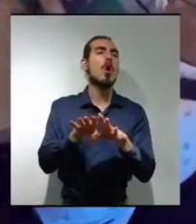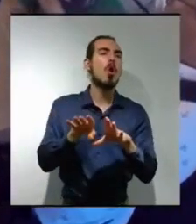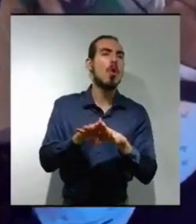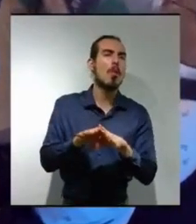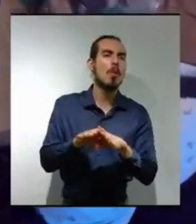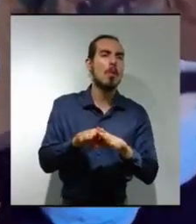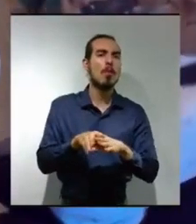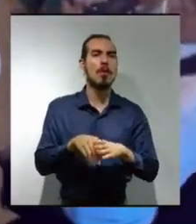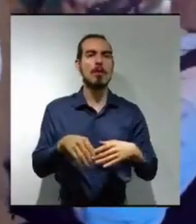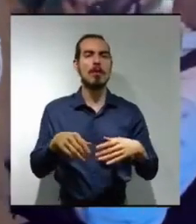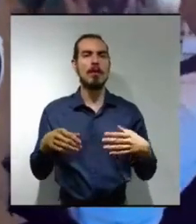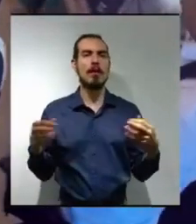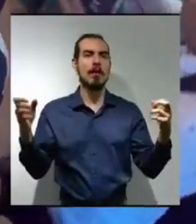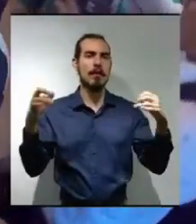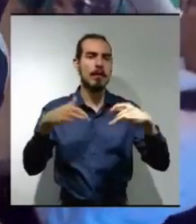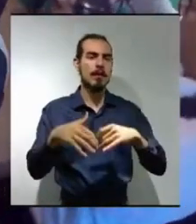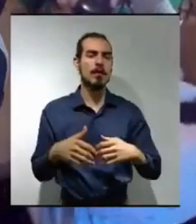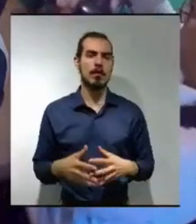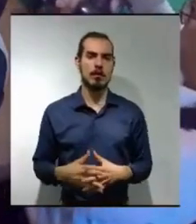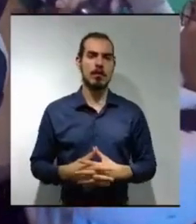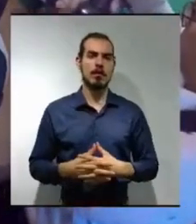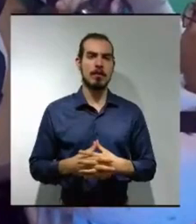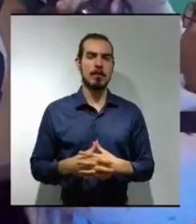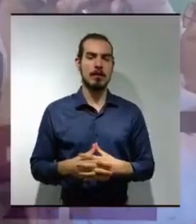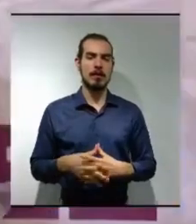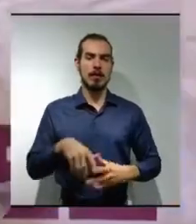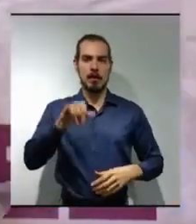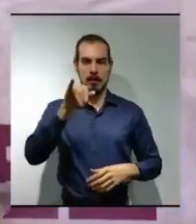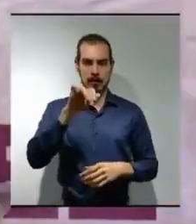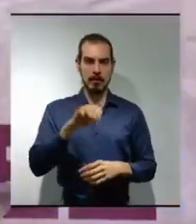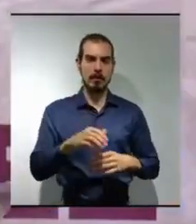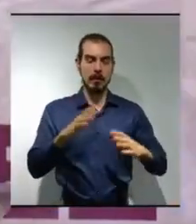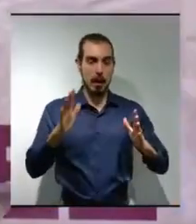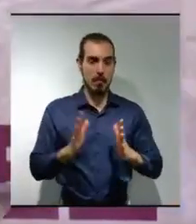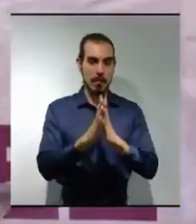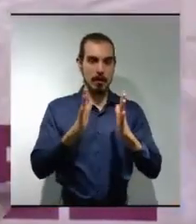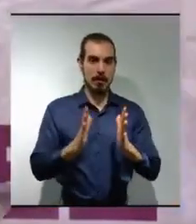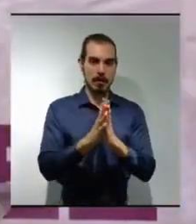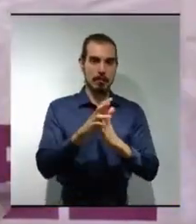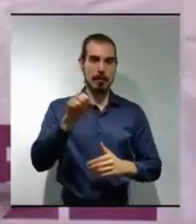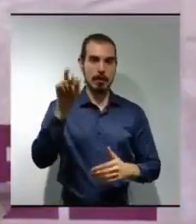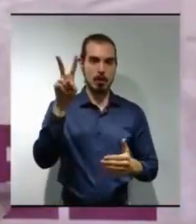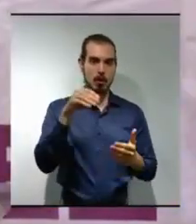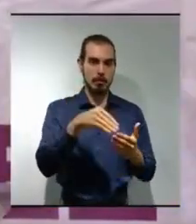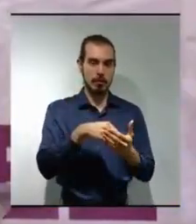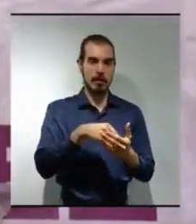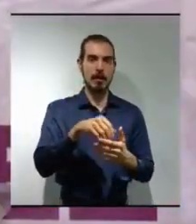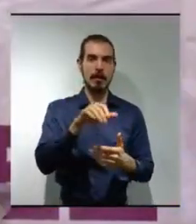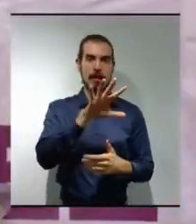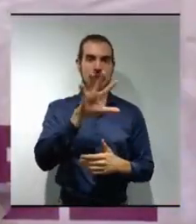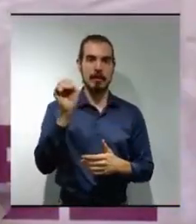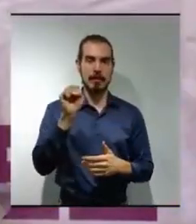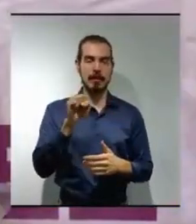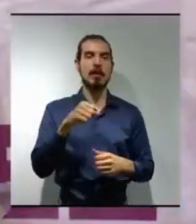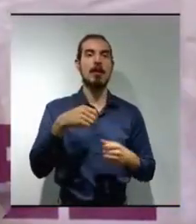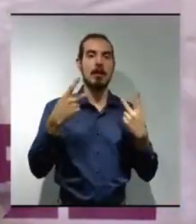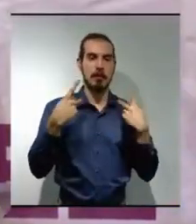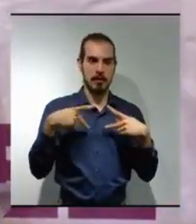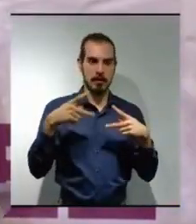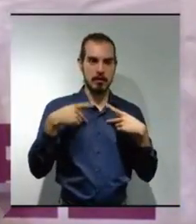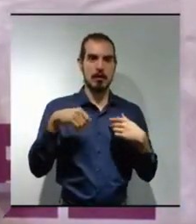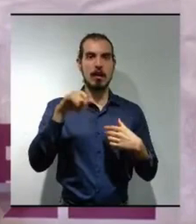acercamientos. Sí, bueno, hemos contado con la participación de 2.500 ciudadanos, ¿verdad? Se han ofertado alrededor de 600